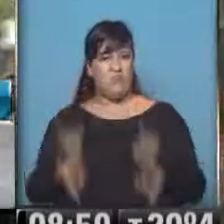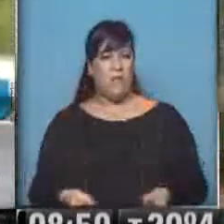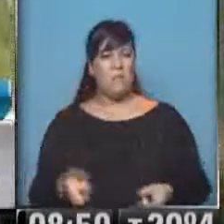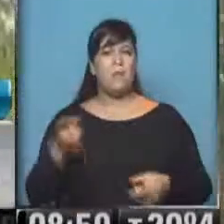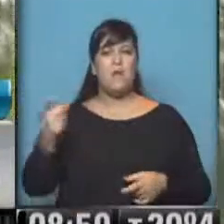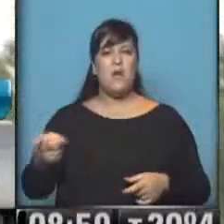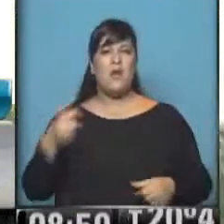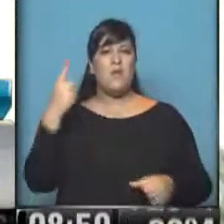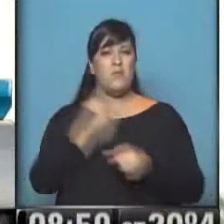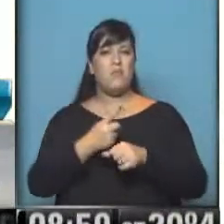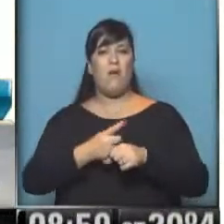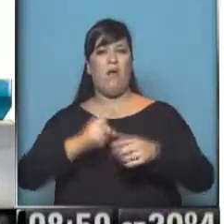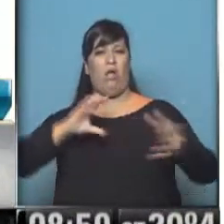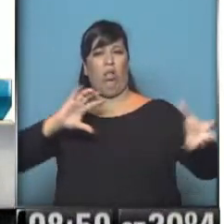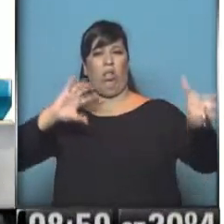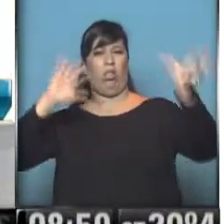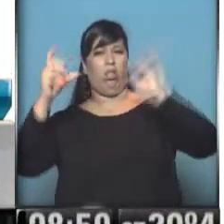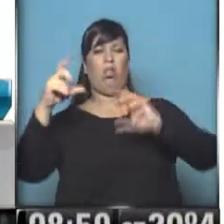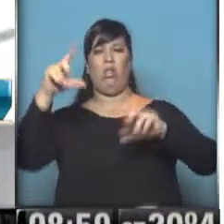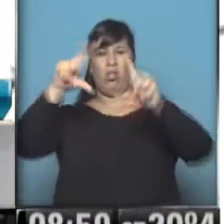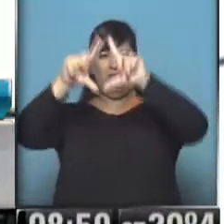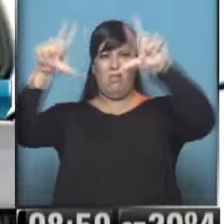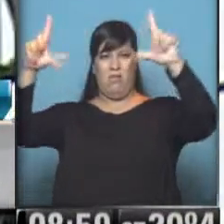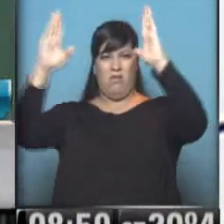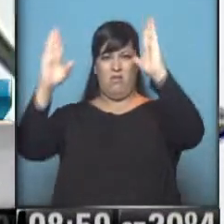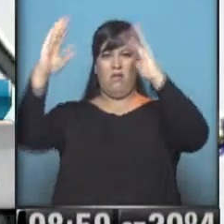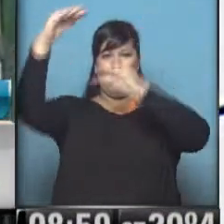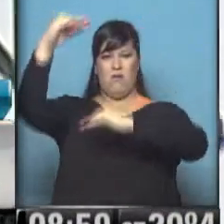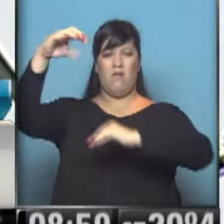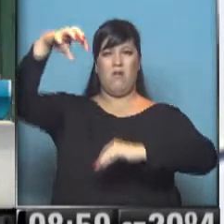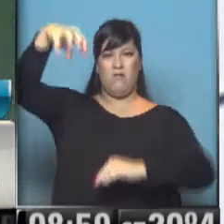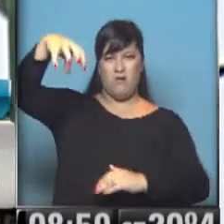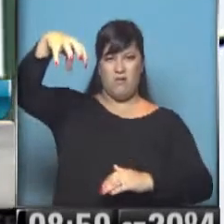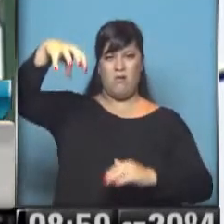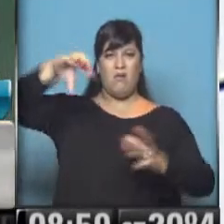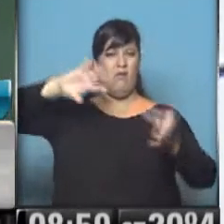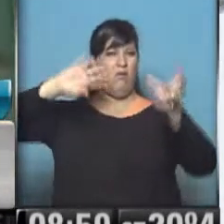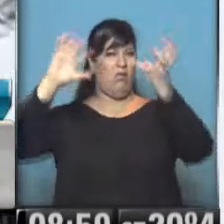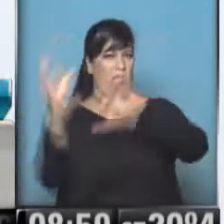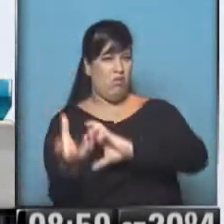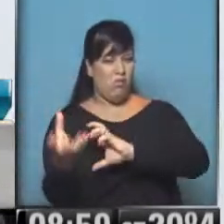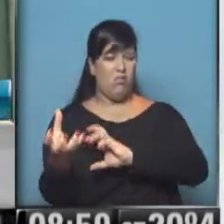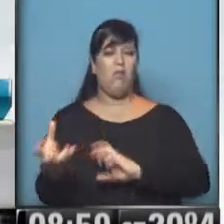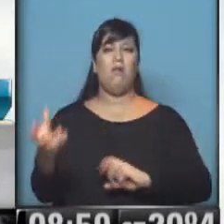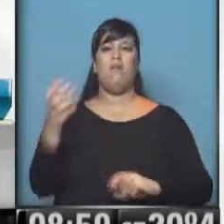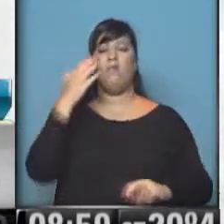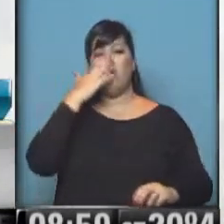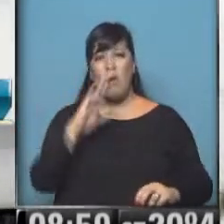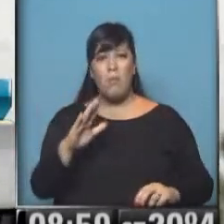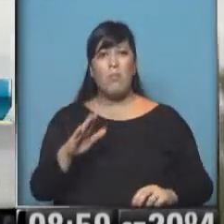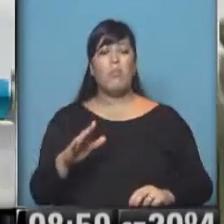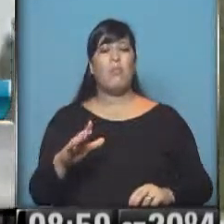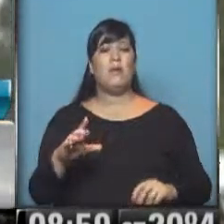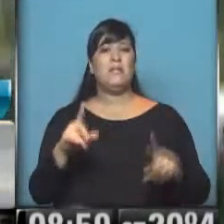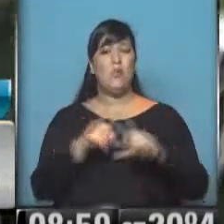fue destruir un domo policial que está a escasos metros de este lugar luego con toda tranquilidad y